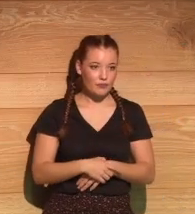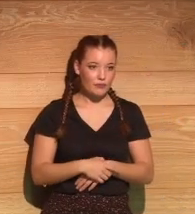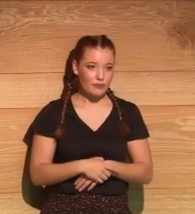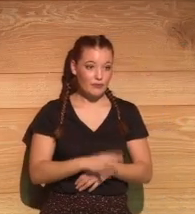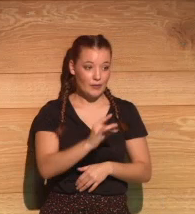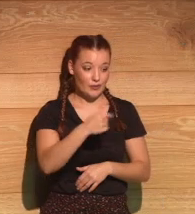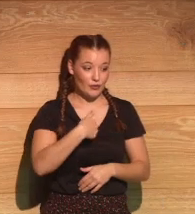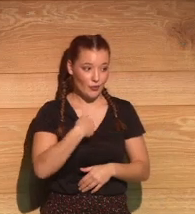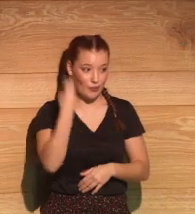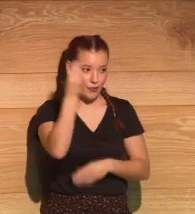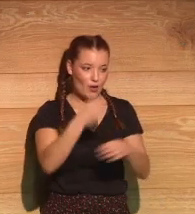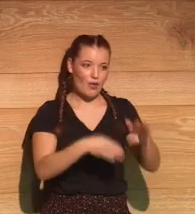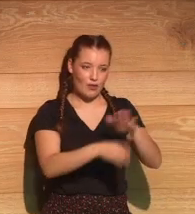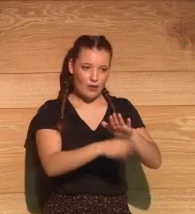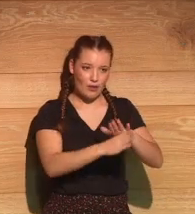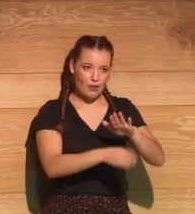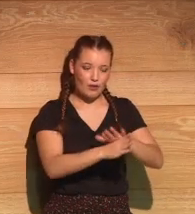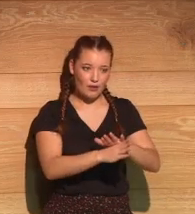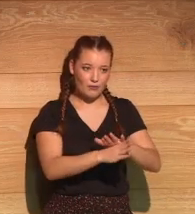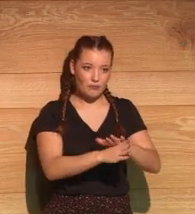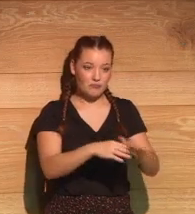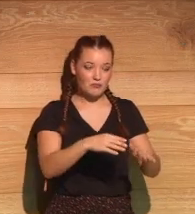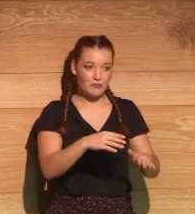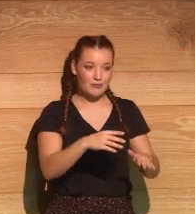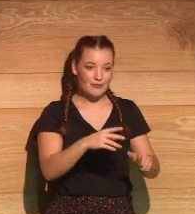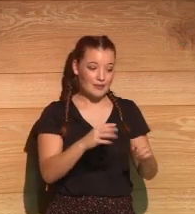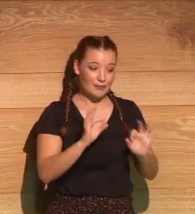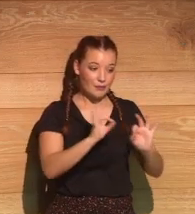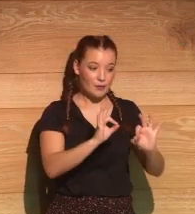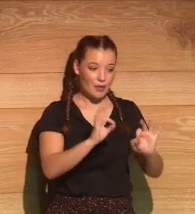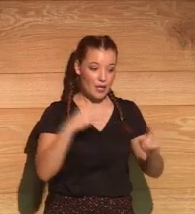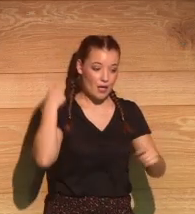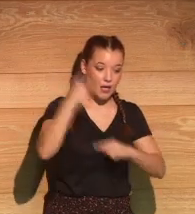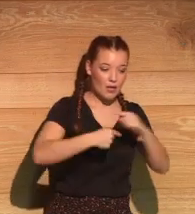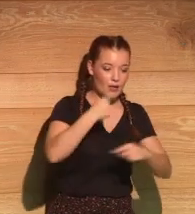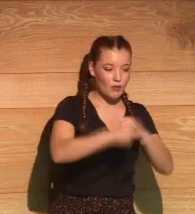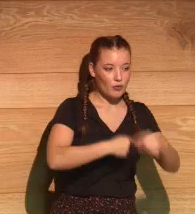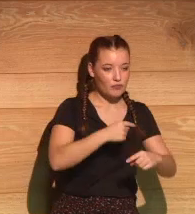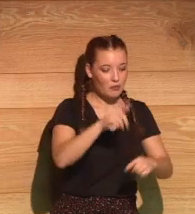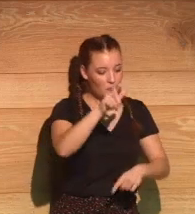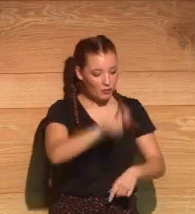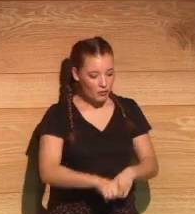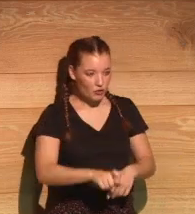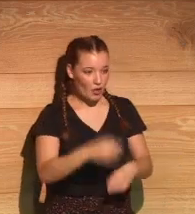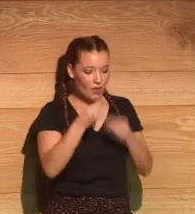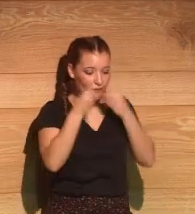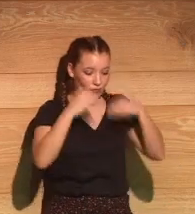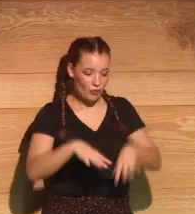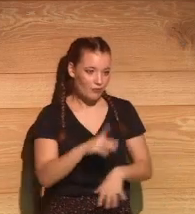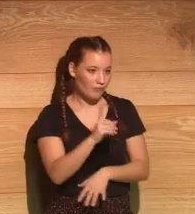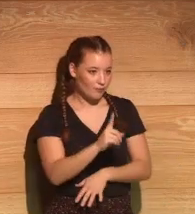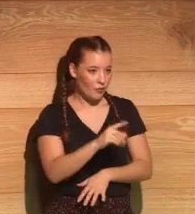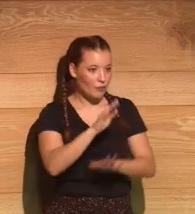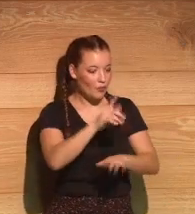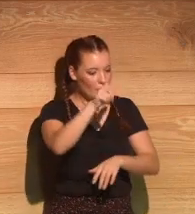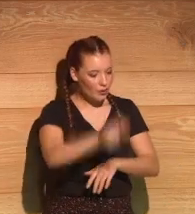y lo sigo pensando. Yo creo que como generación no son sujetos históricos, pero las personas que pertenecen a